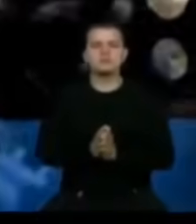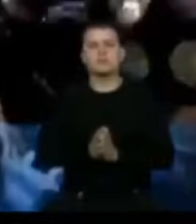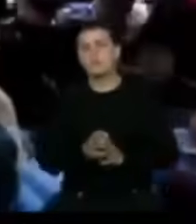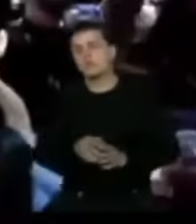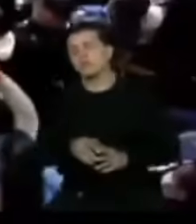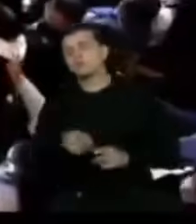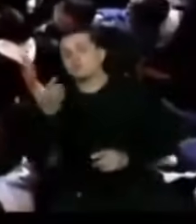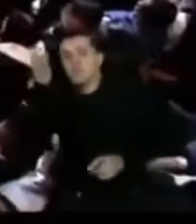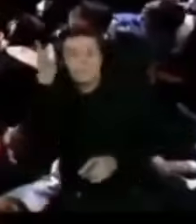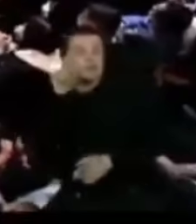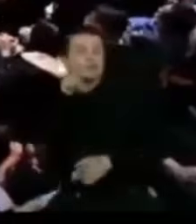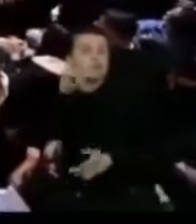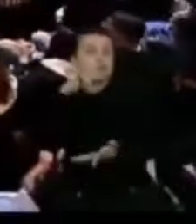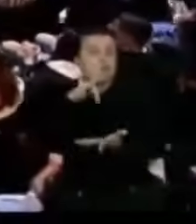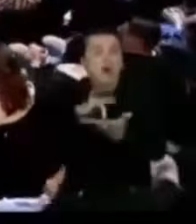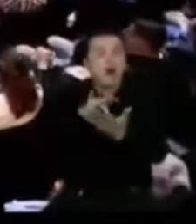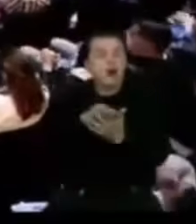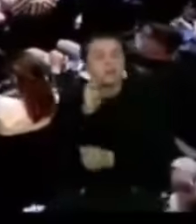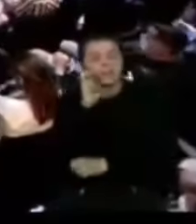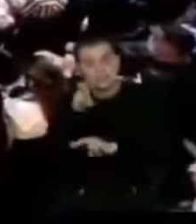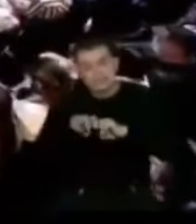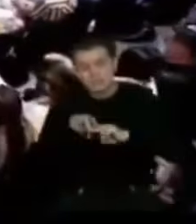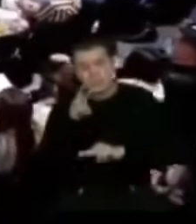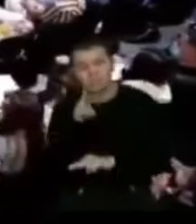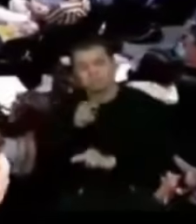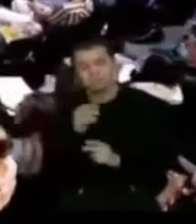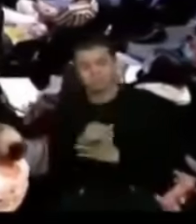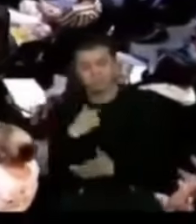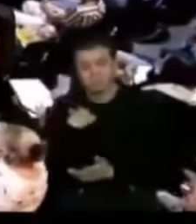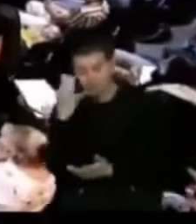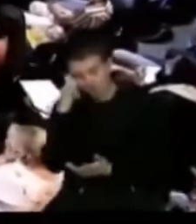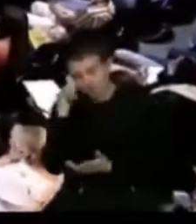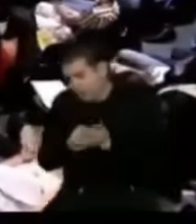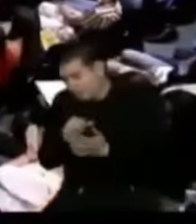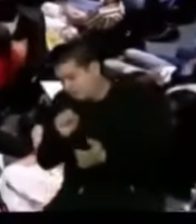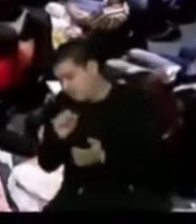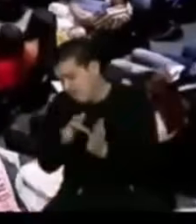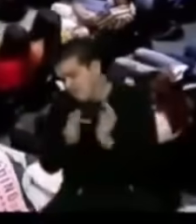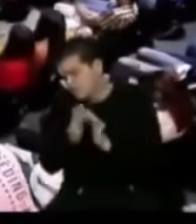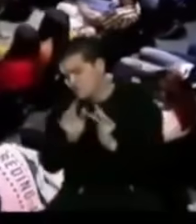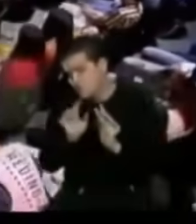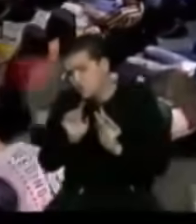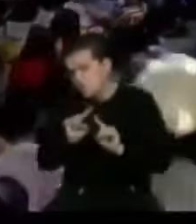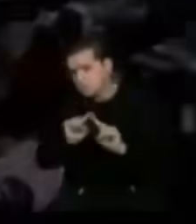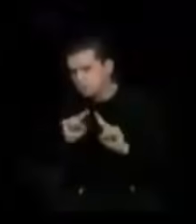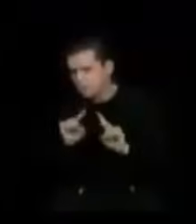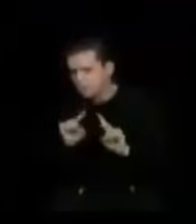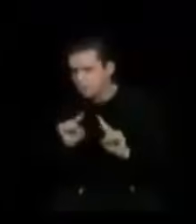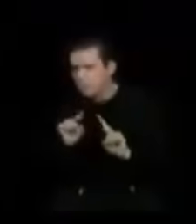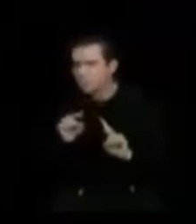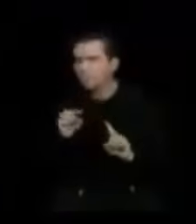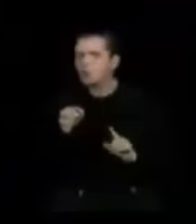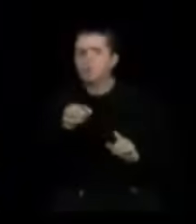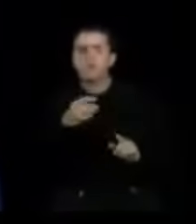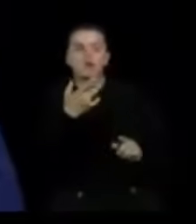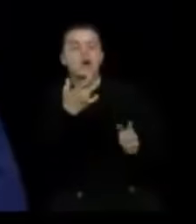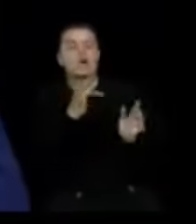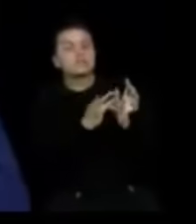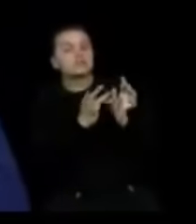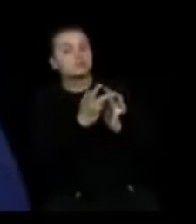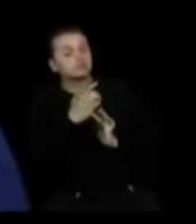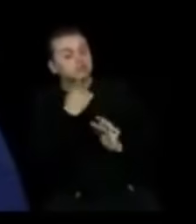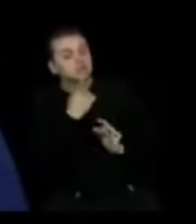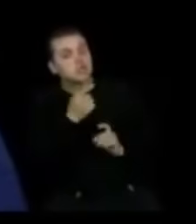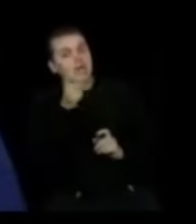Tal vez tú estás aquí en esta mañana y tú dices: yo creo en Jesús. Jesús te dice: el que creyere y